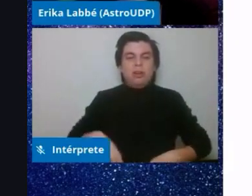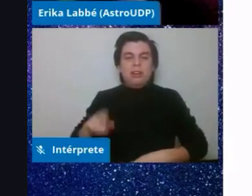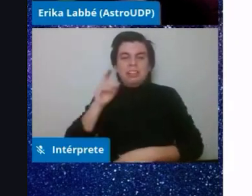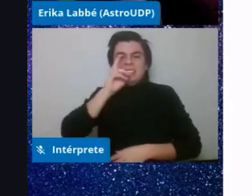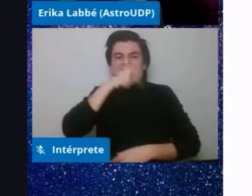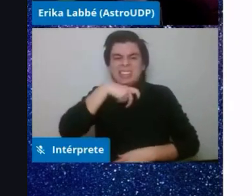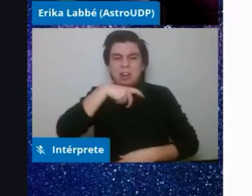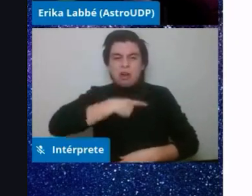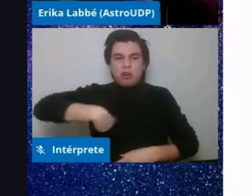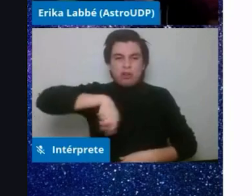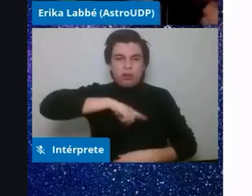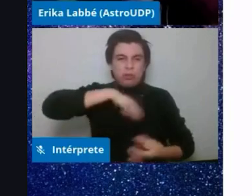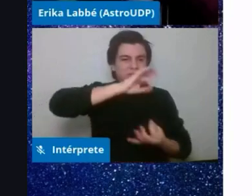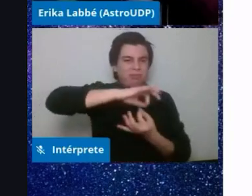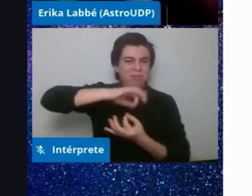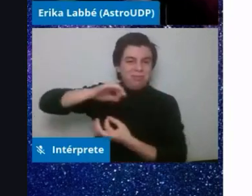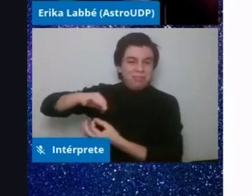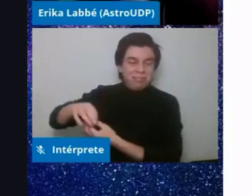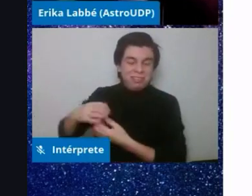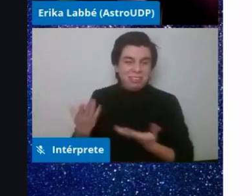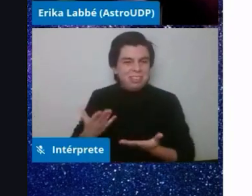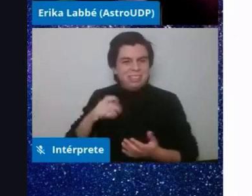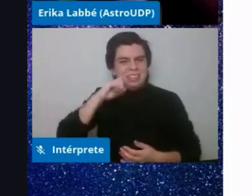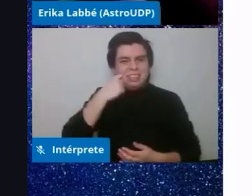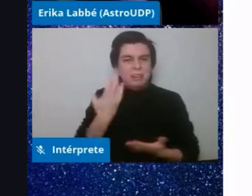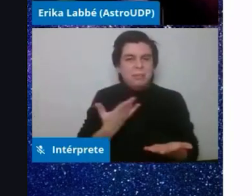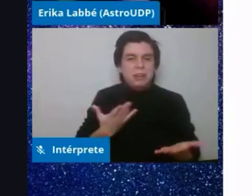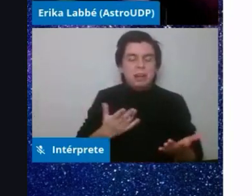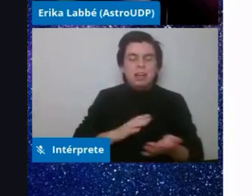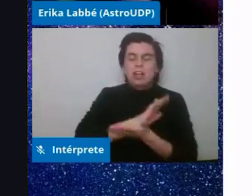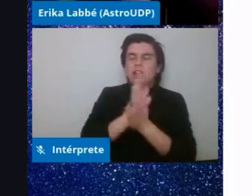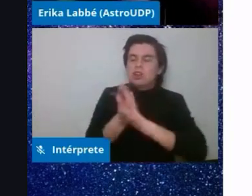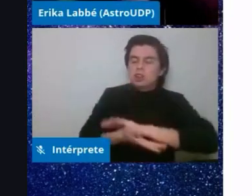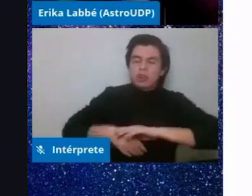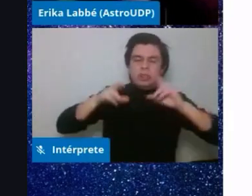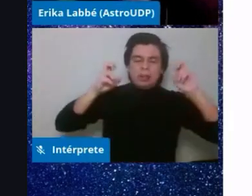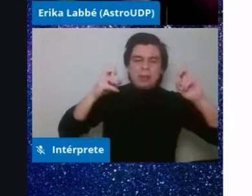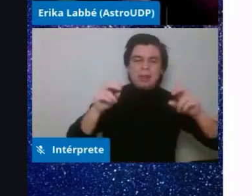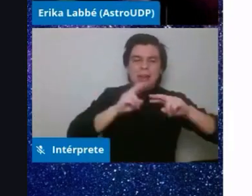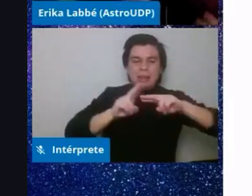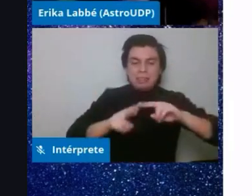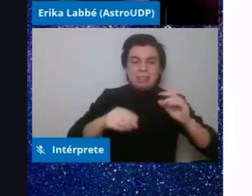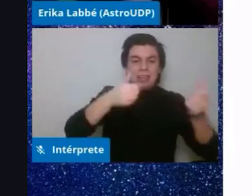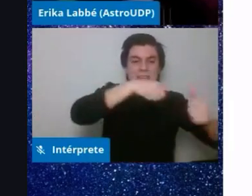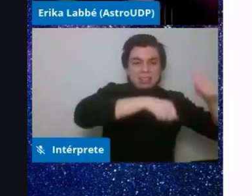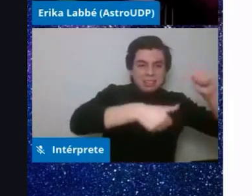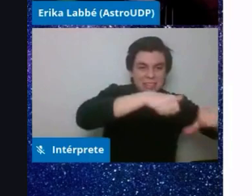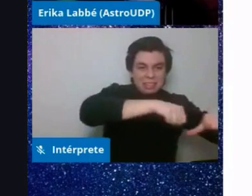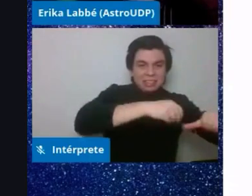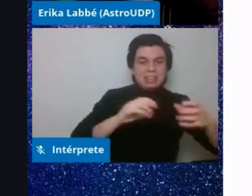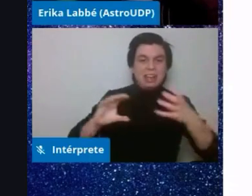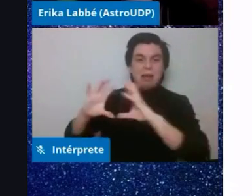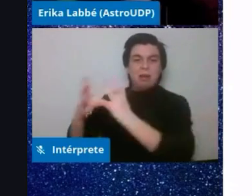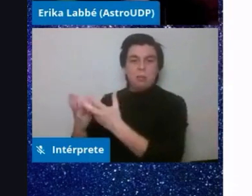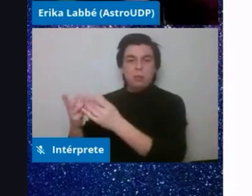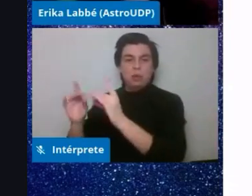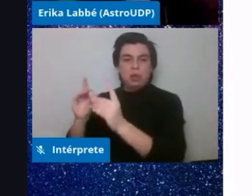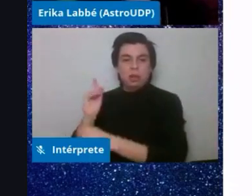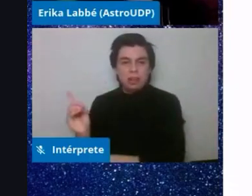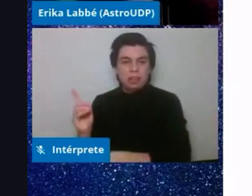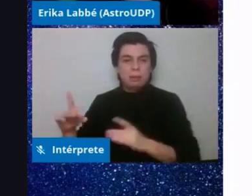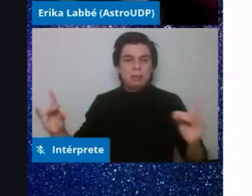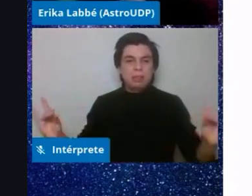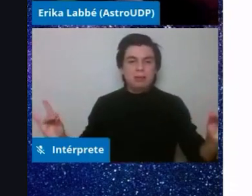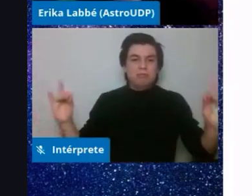de crear estos puentes entre la ciencia, y el mundo y la discapacidad y todo lo demás, no lo podemos hacer a menos que ellos